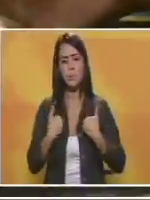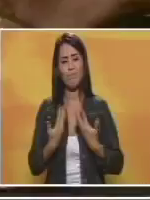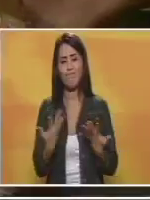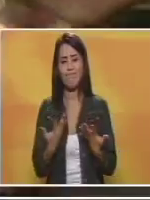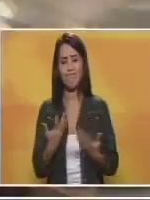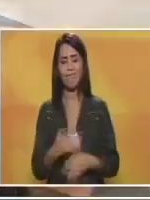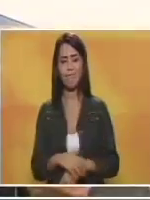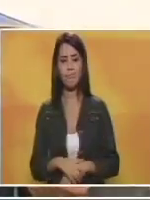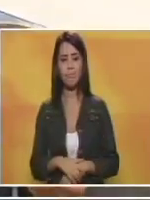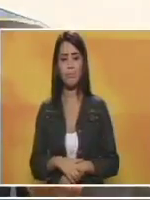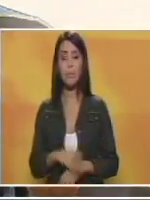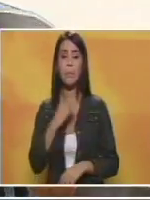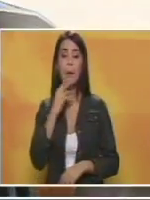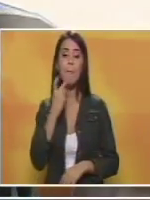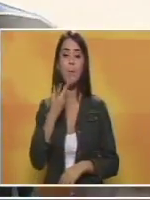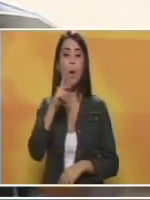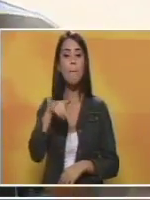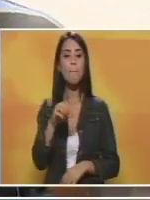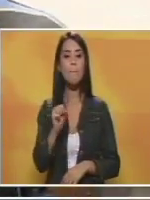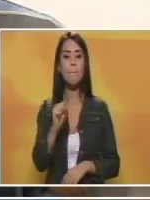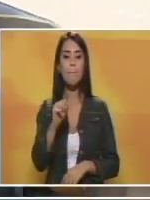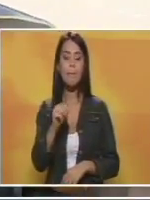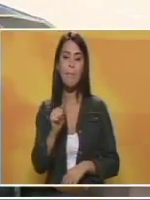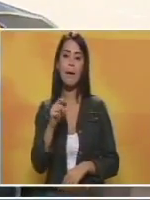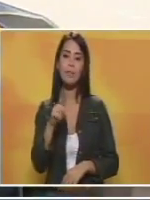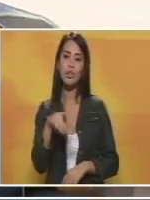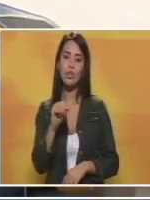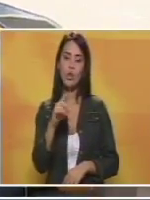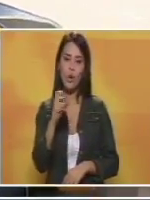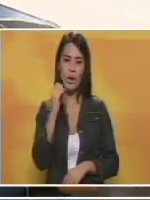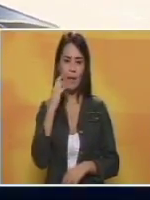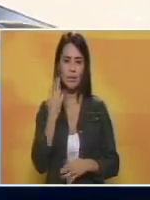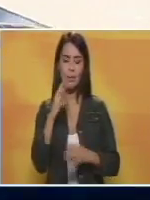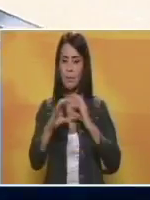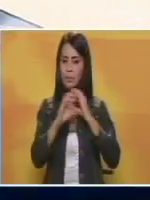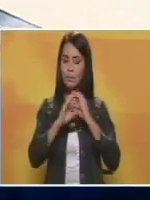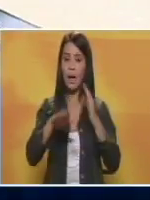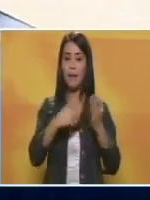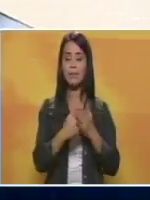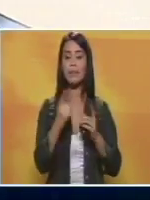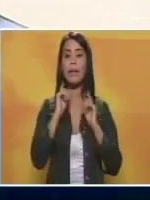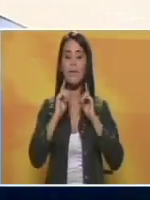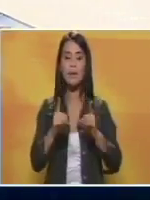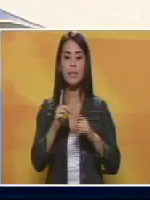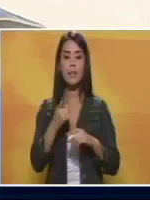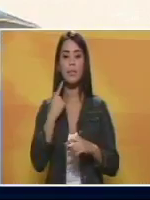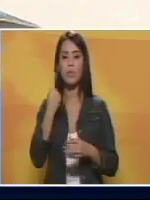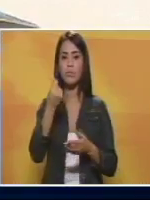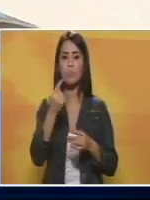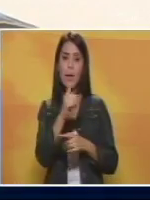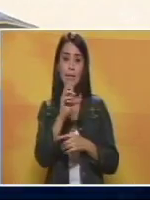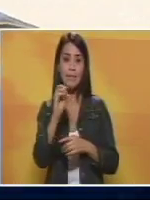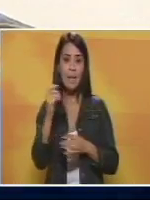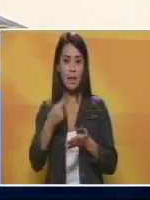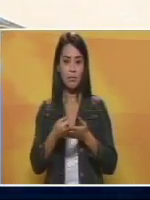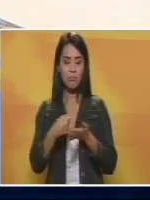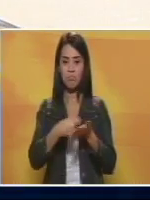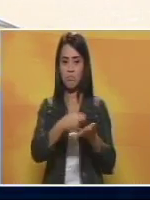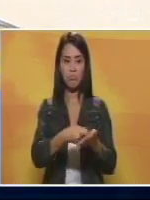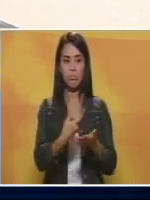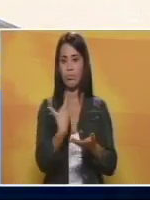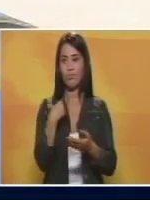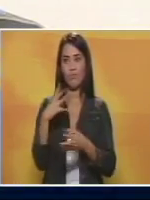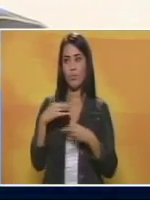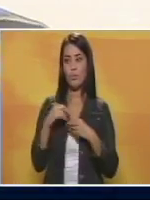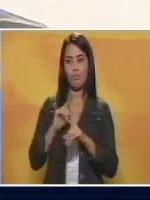concretas. Saliendo de La Pastora, agarré una buseta para salir hasta la avenida Baral, no aceptan el billete de 100. Intentaba agarrar